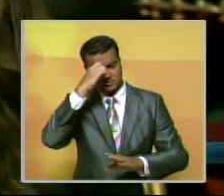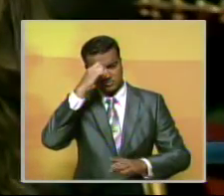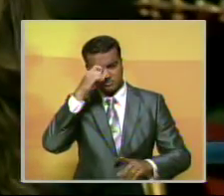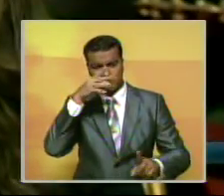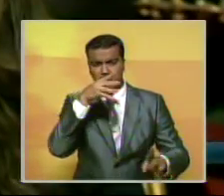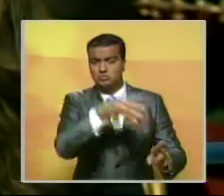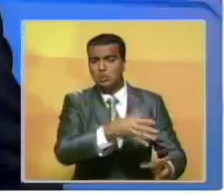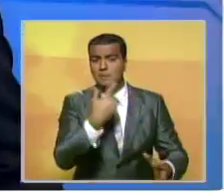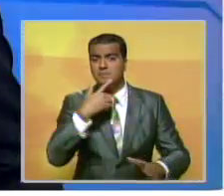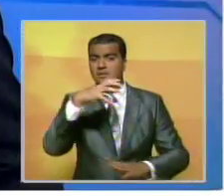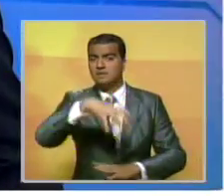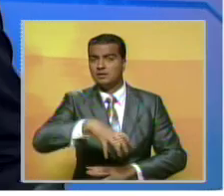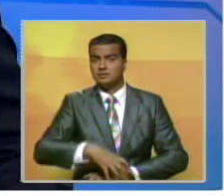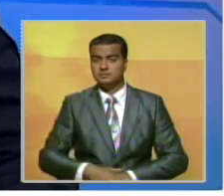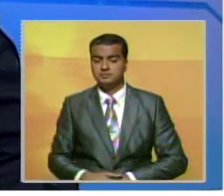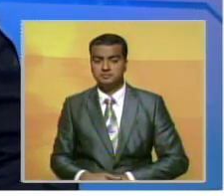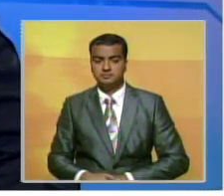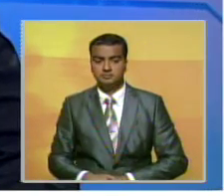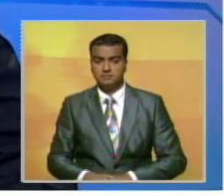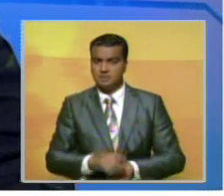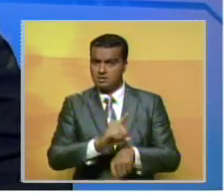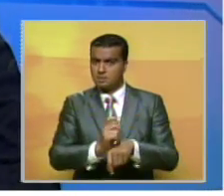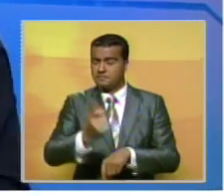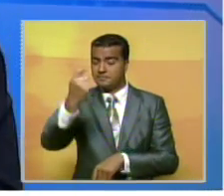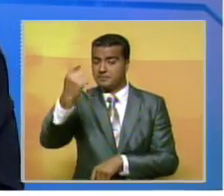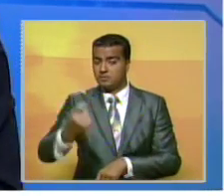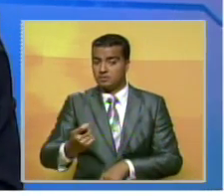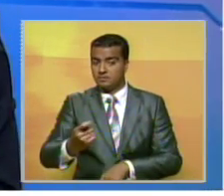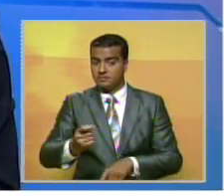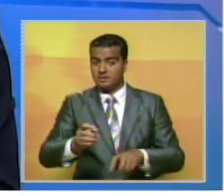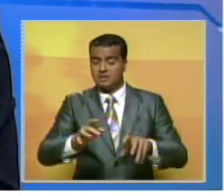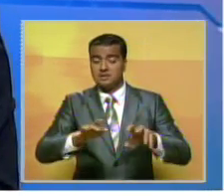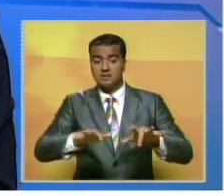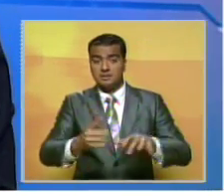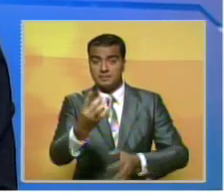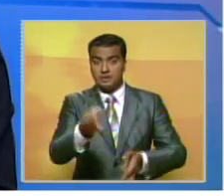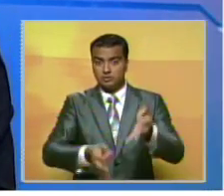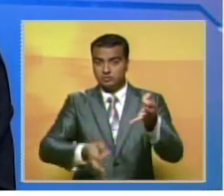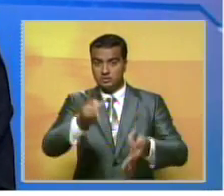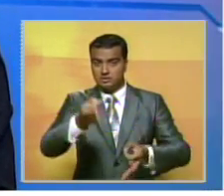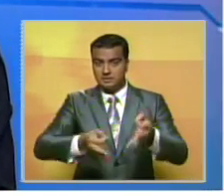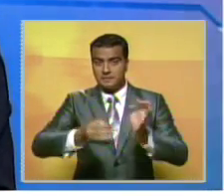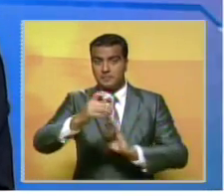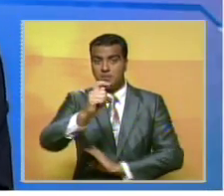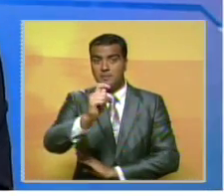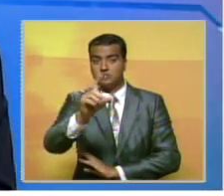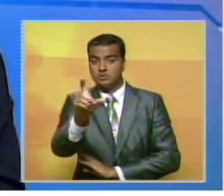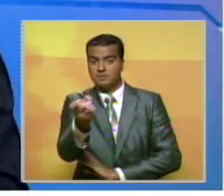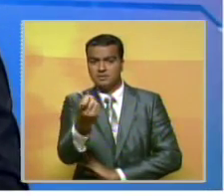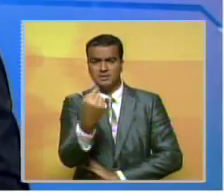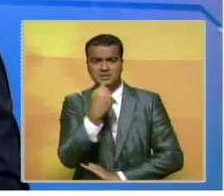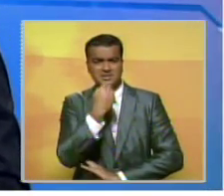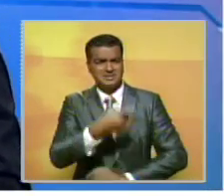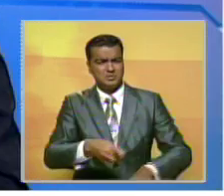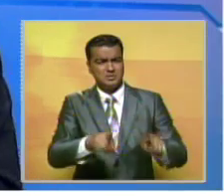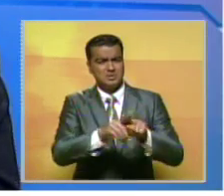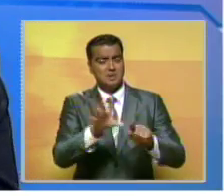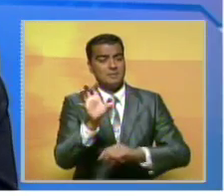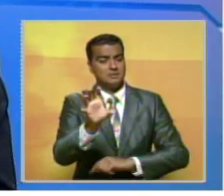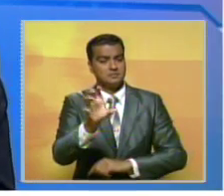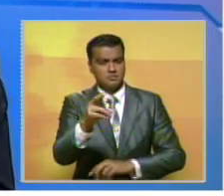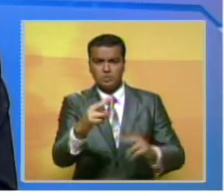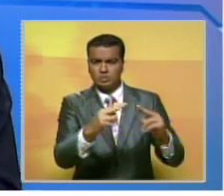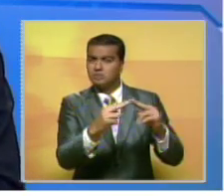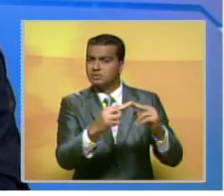Estado en marcha. A esta hora, el diputado y secretario general del Primero Justicia, Tomás Guanipa, se pronuncia sobre la situación del país, así que